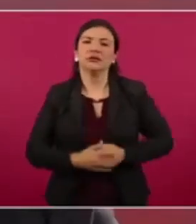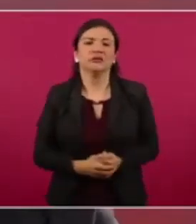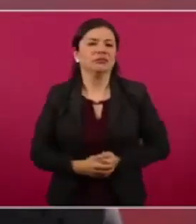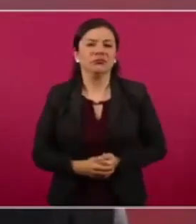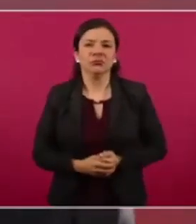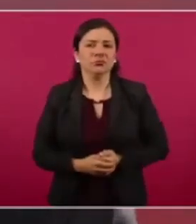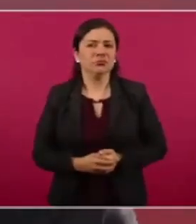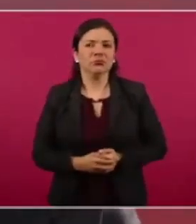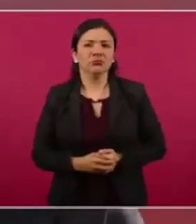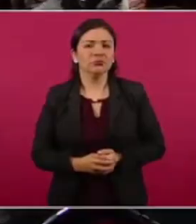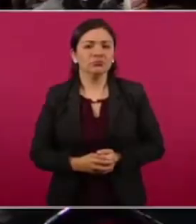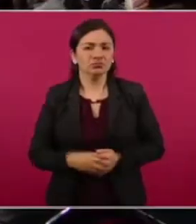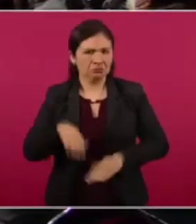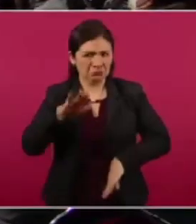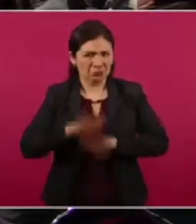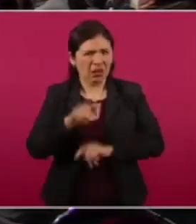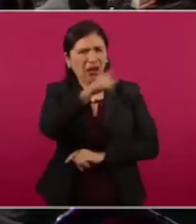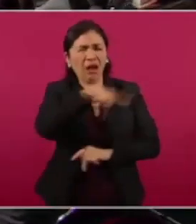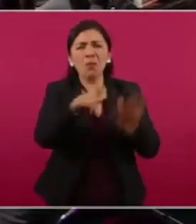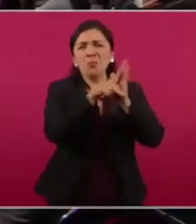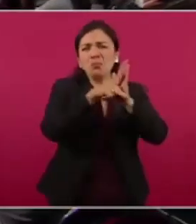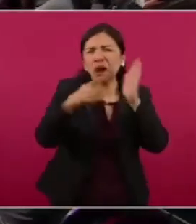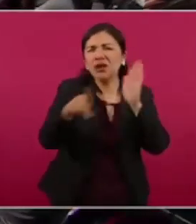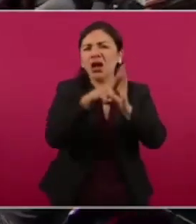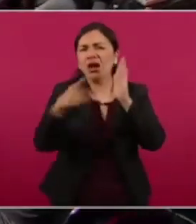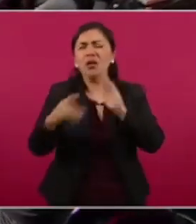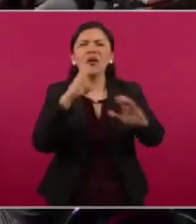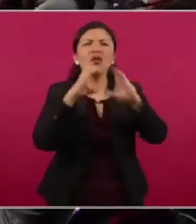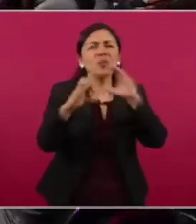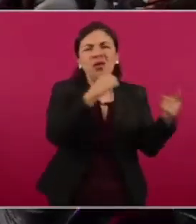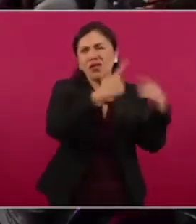con los medios de información,